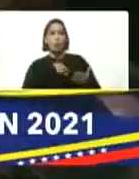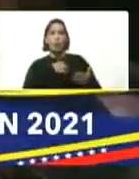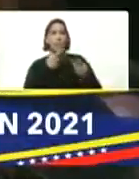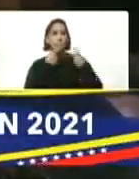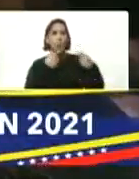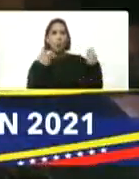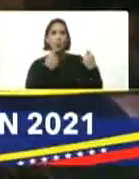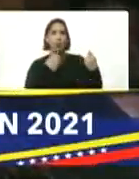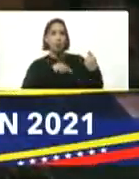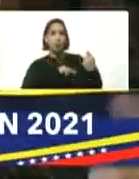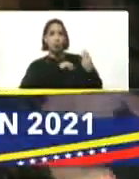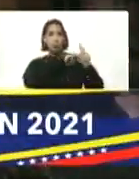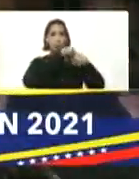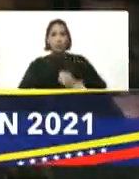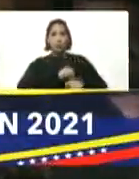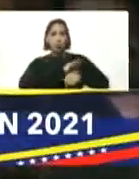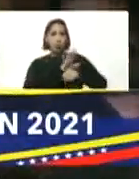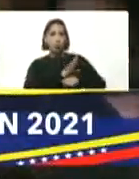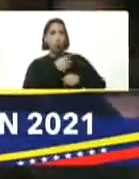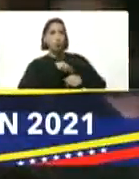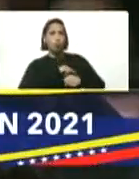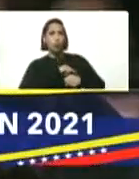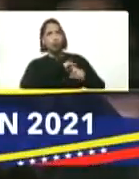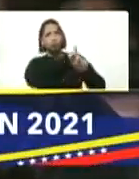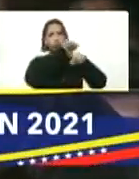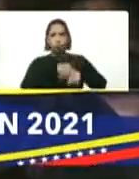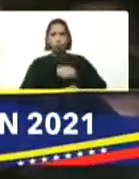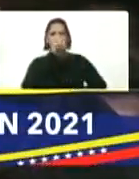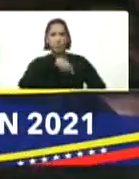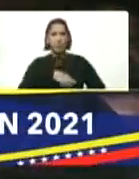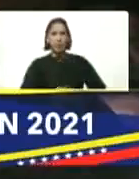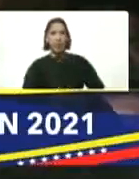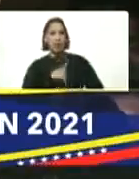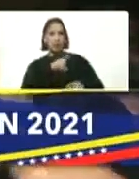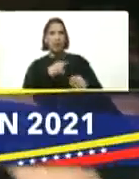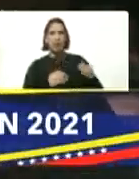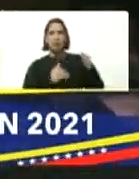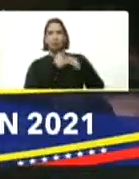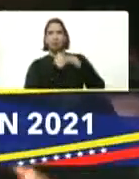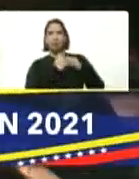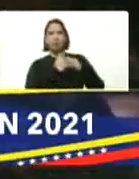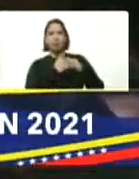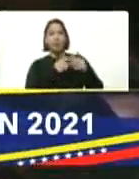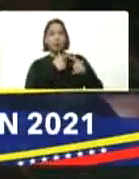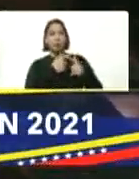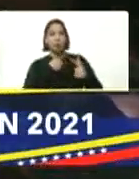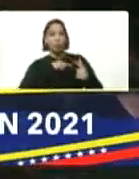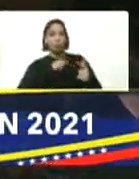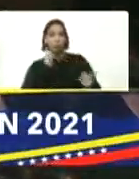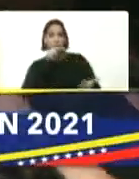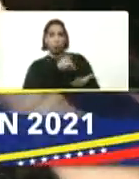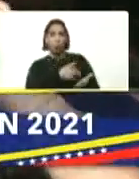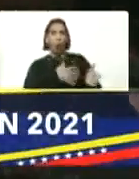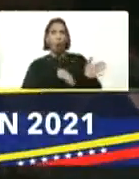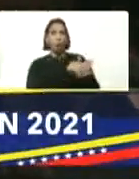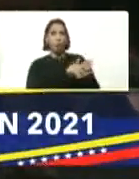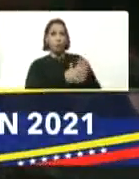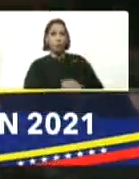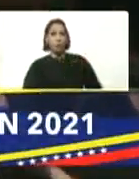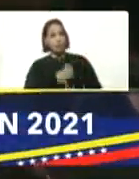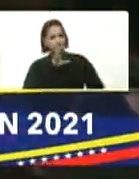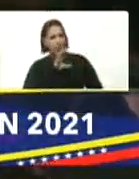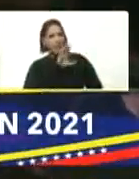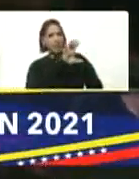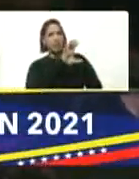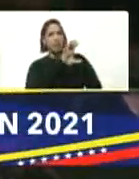vamos venciendo el coronavirus, vamos venciendo también esas limitaciones. Y llegaremos nuevamente a ser el